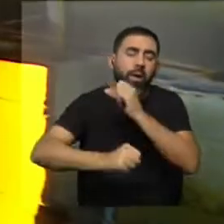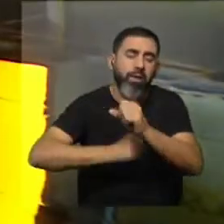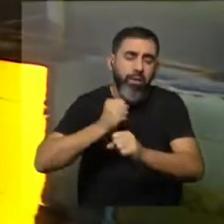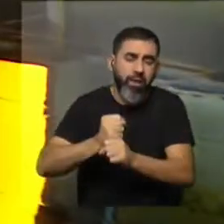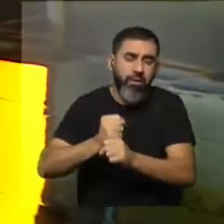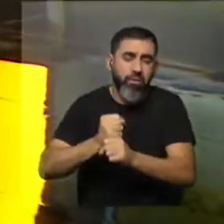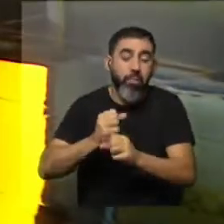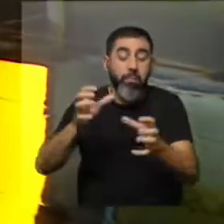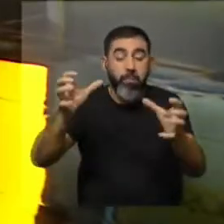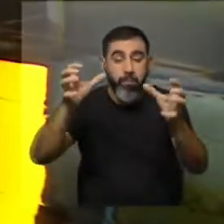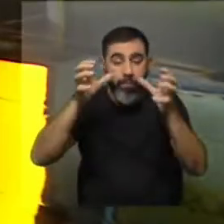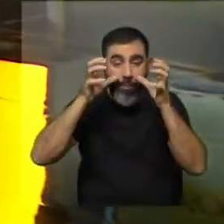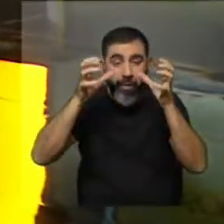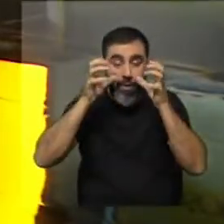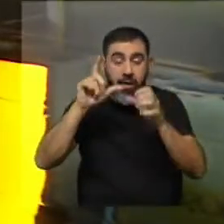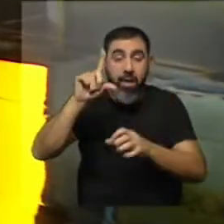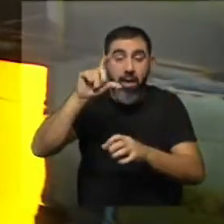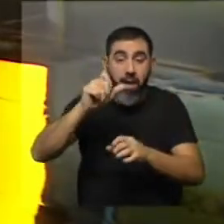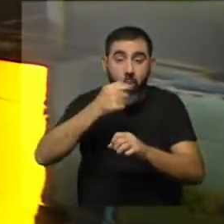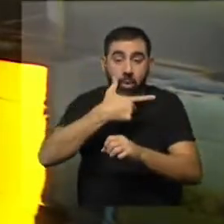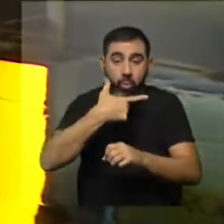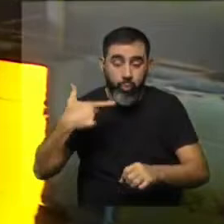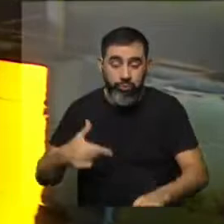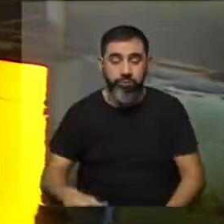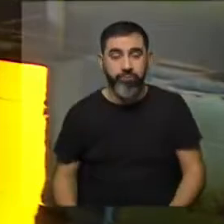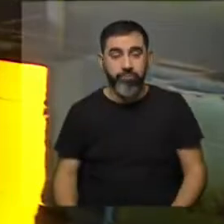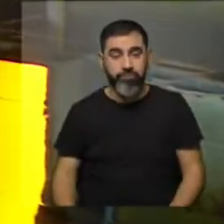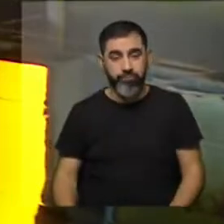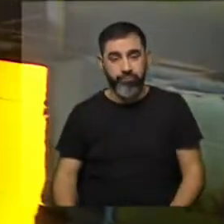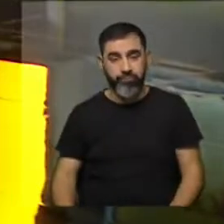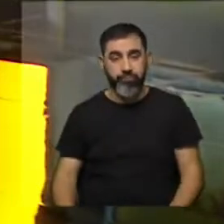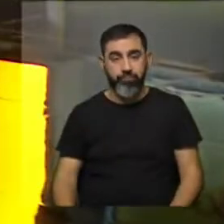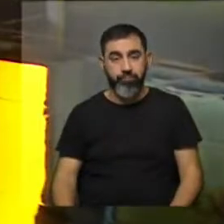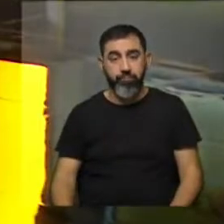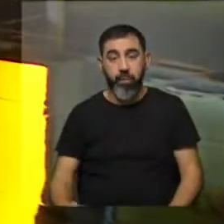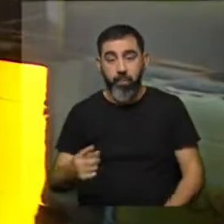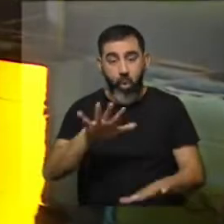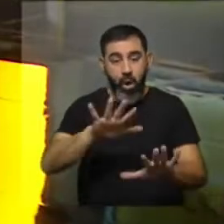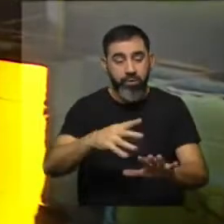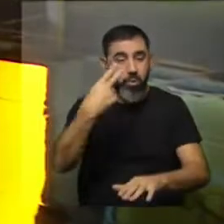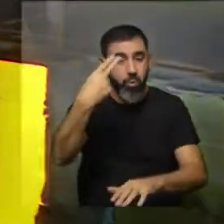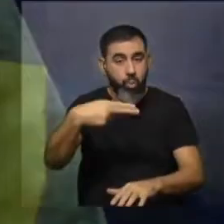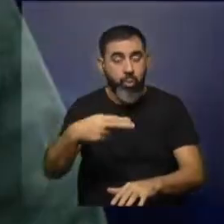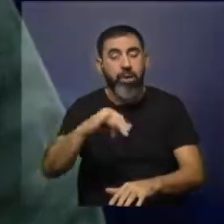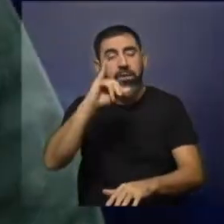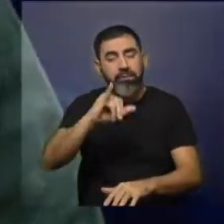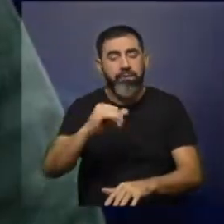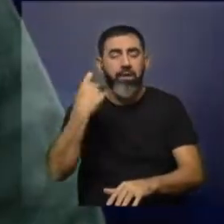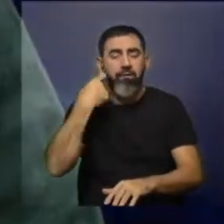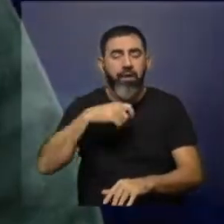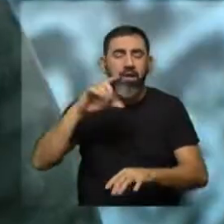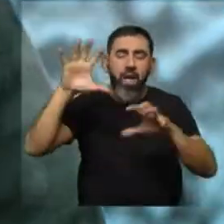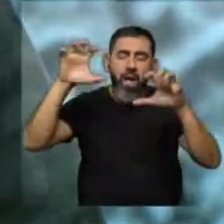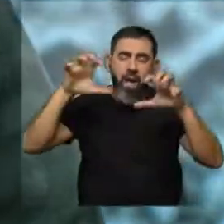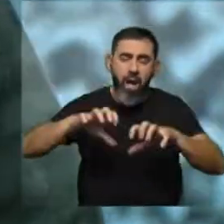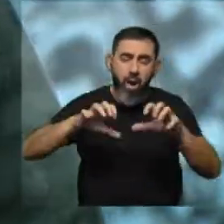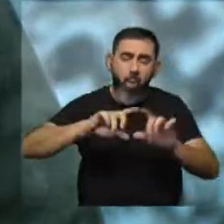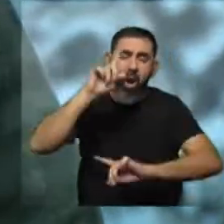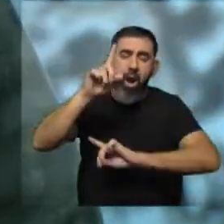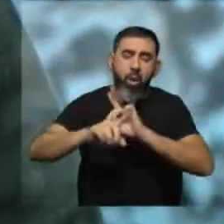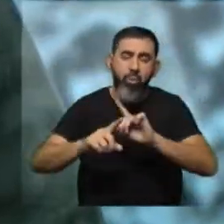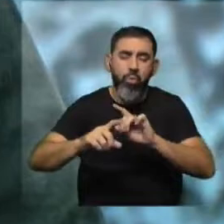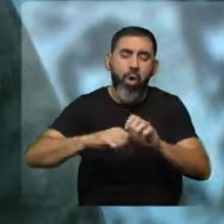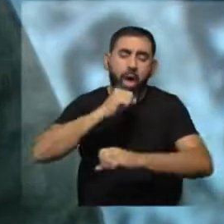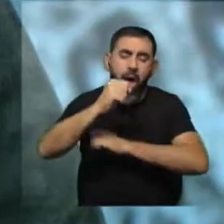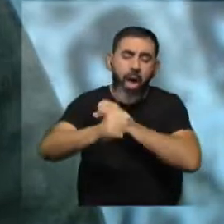que peligra de alguna manera el abastecimiento de agua, pero creo que como esta nunca. No, tuvimos épocas de falta de agua endémica durante